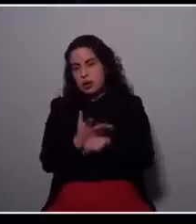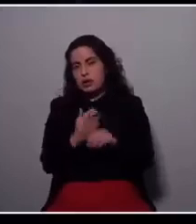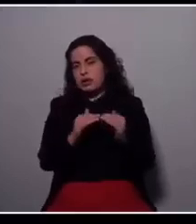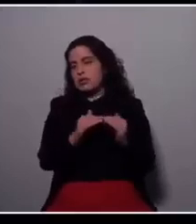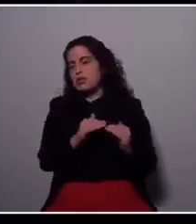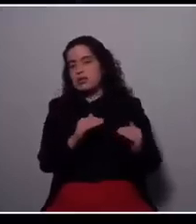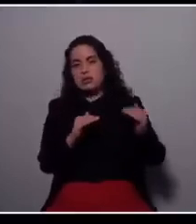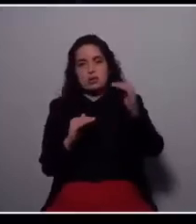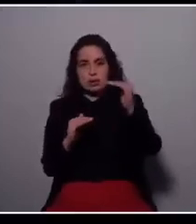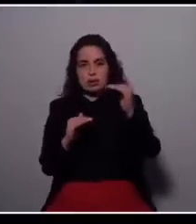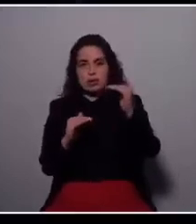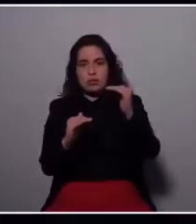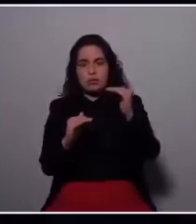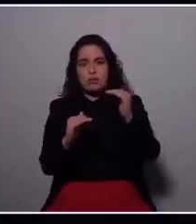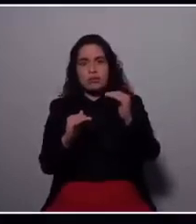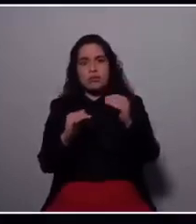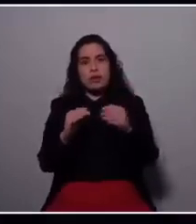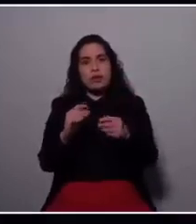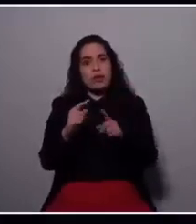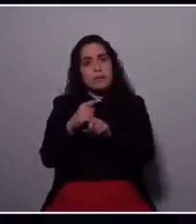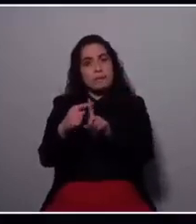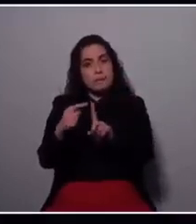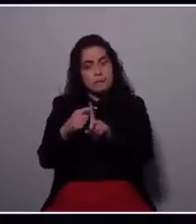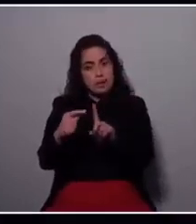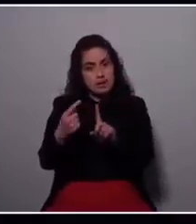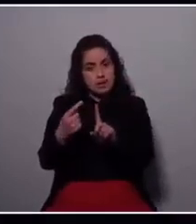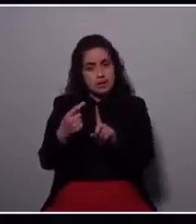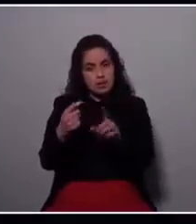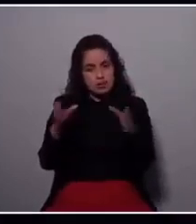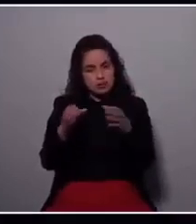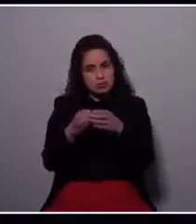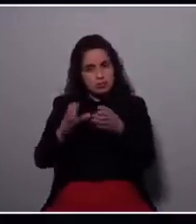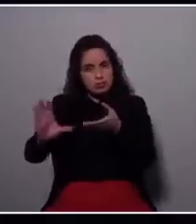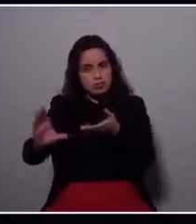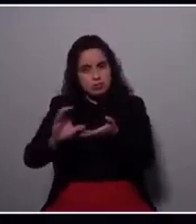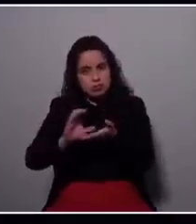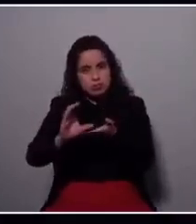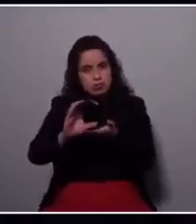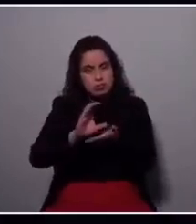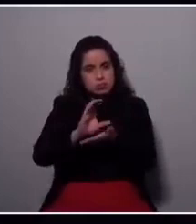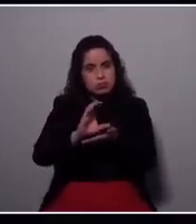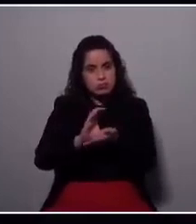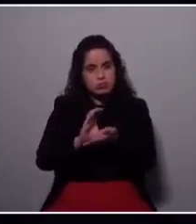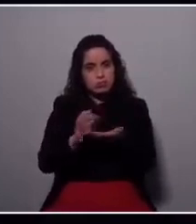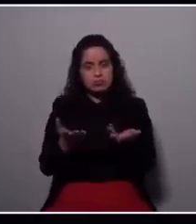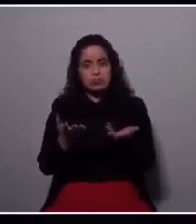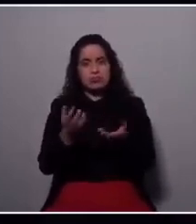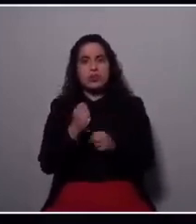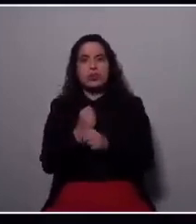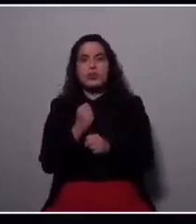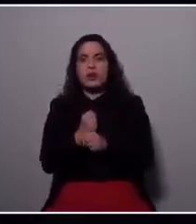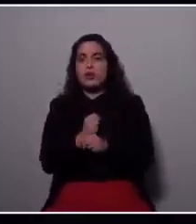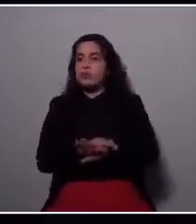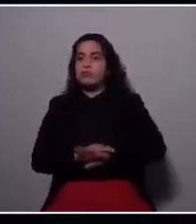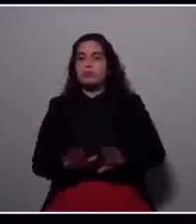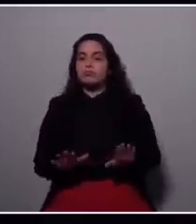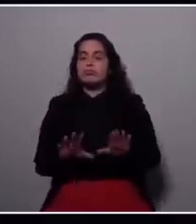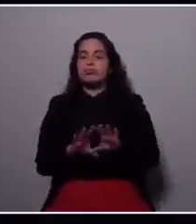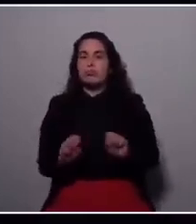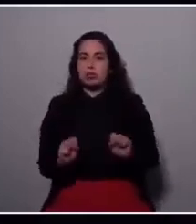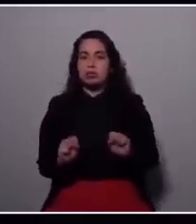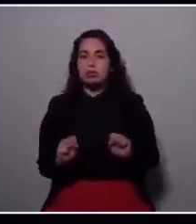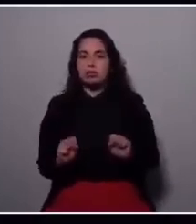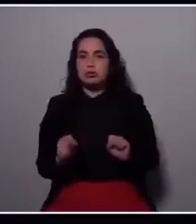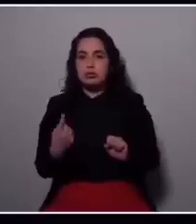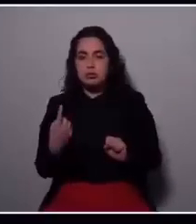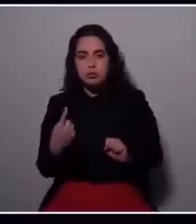La trampa de los ingresos medios ocurre cuando ya existe la convicción de que el trabajo está ya hecho, está terminado, que el